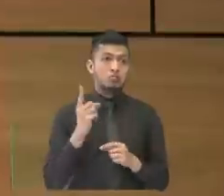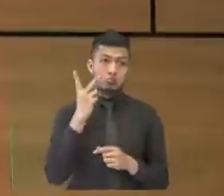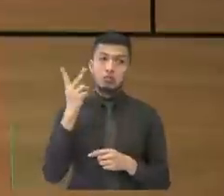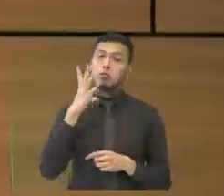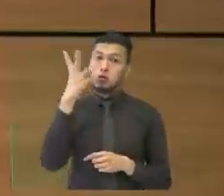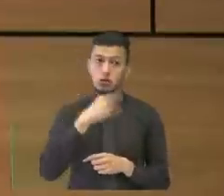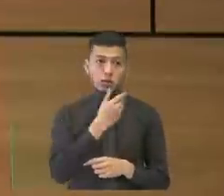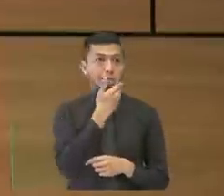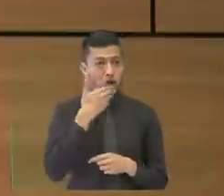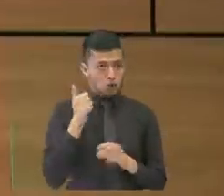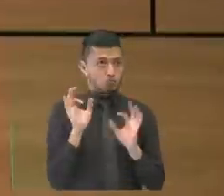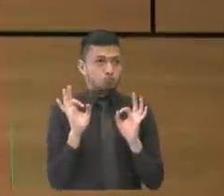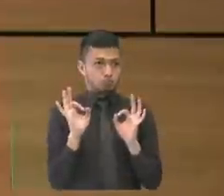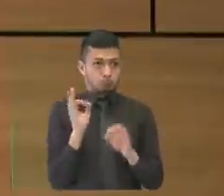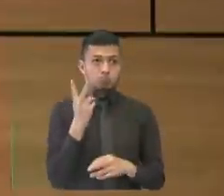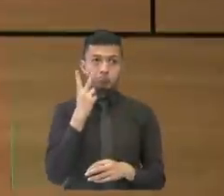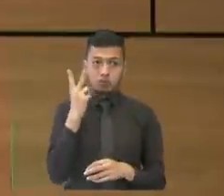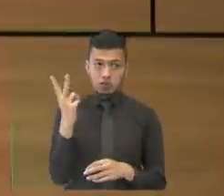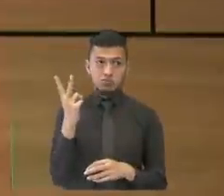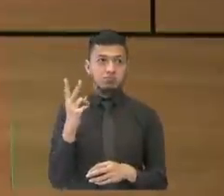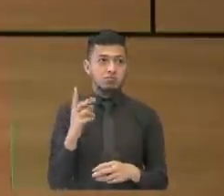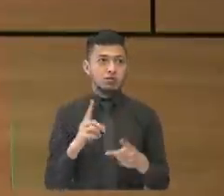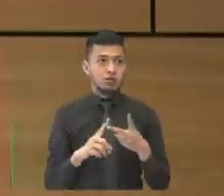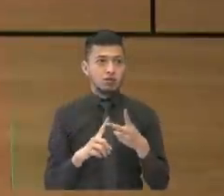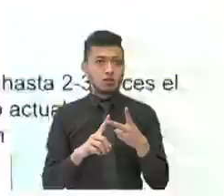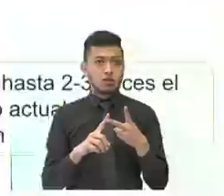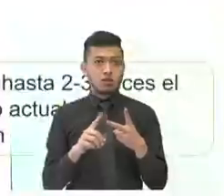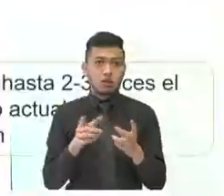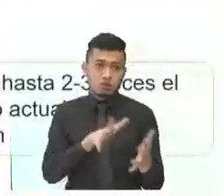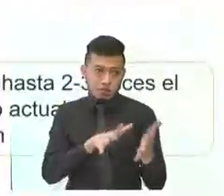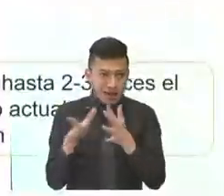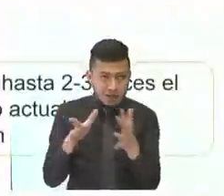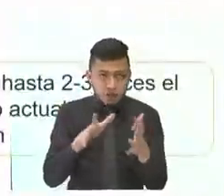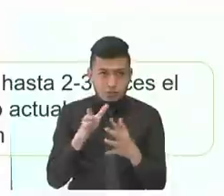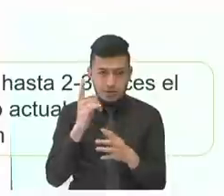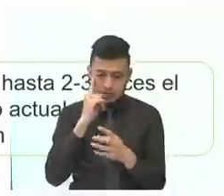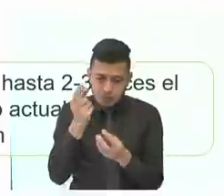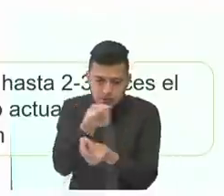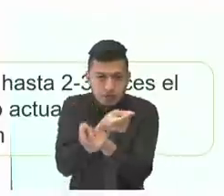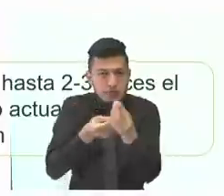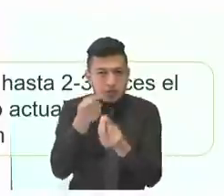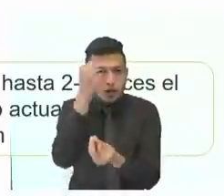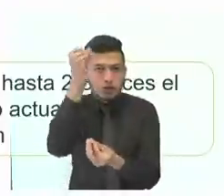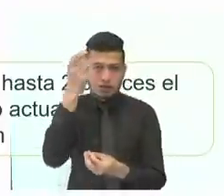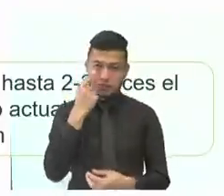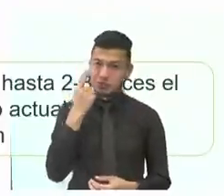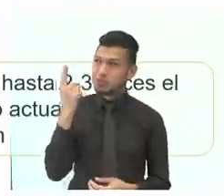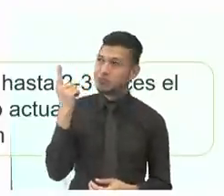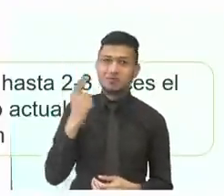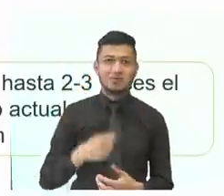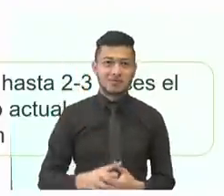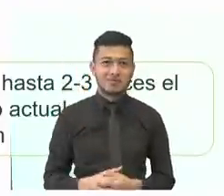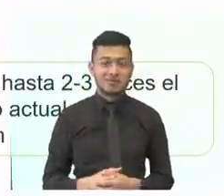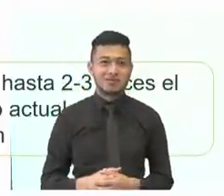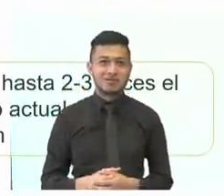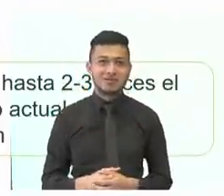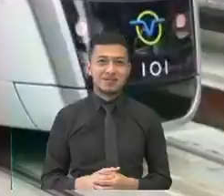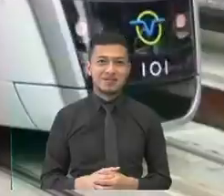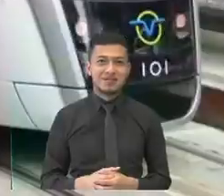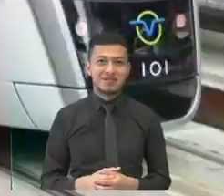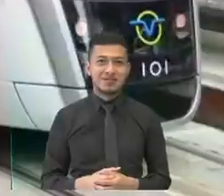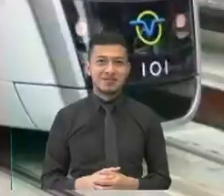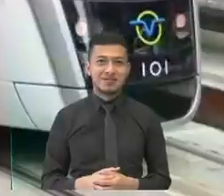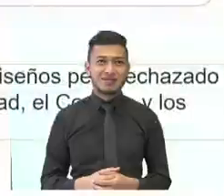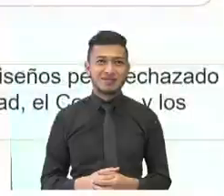hay que reconocerlo. Podría conceptualmente verse de esta manera, ¿cierto? Ahora ya no tendríamos, como tenemos